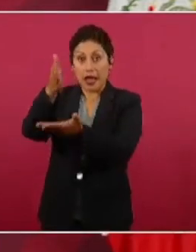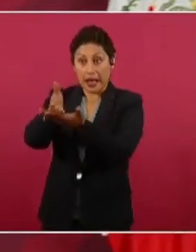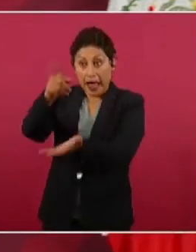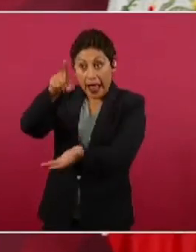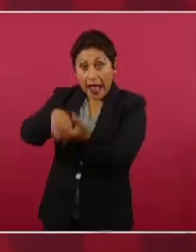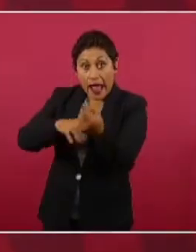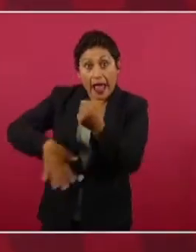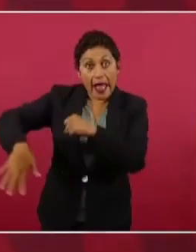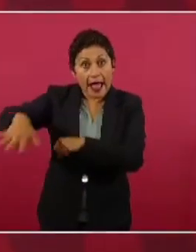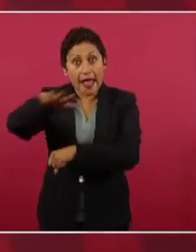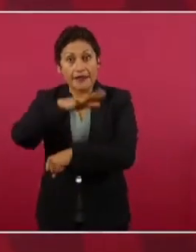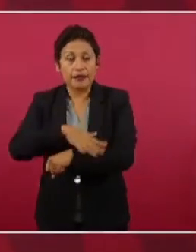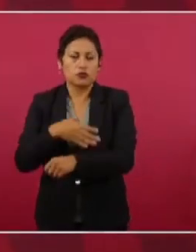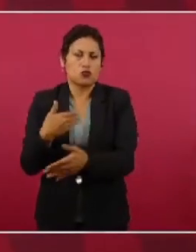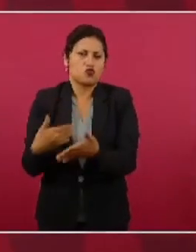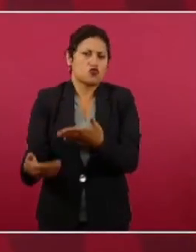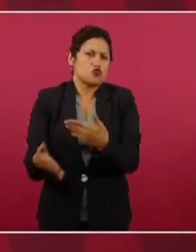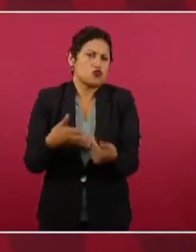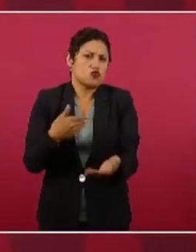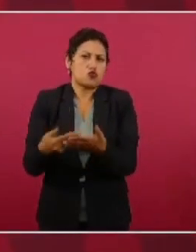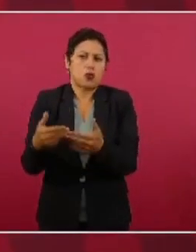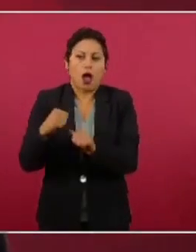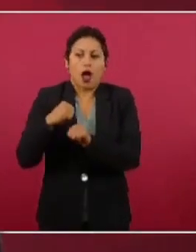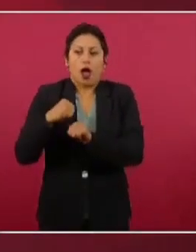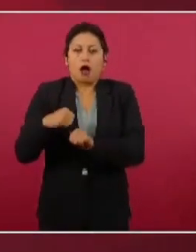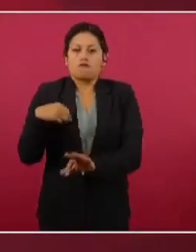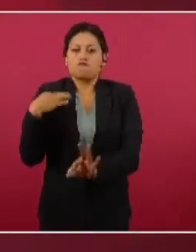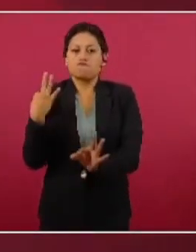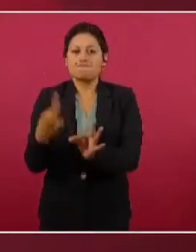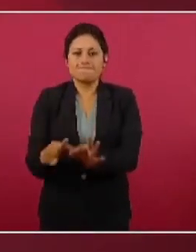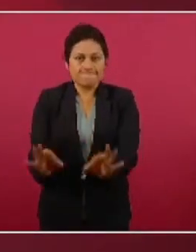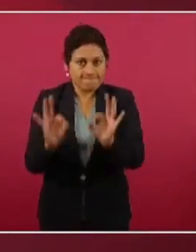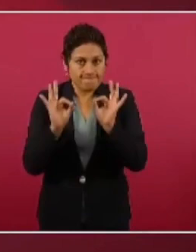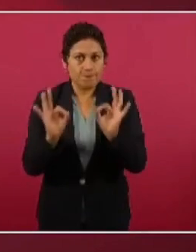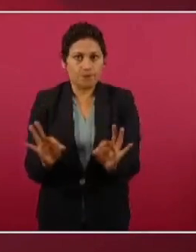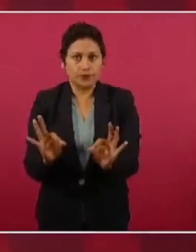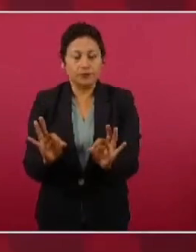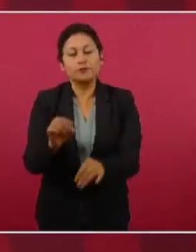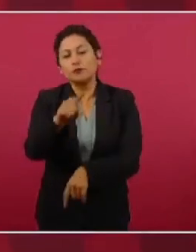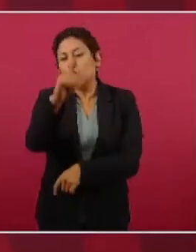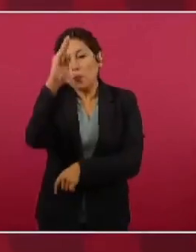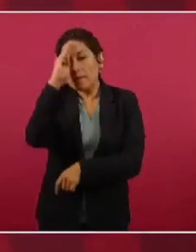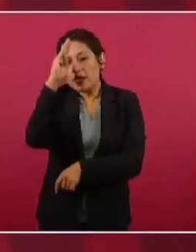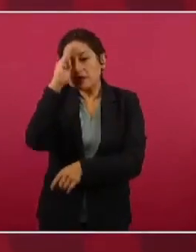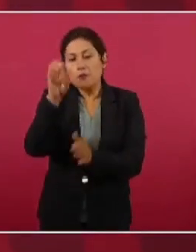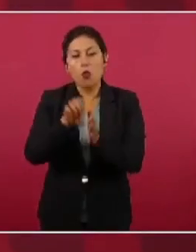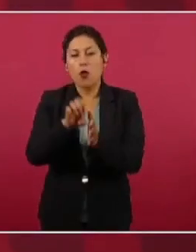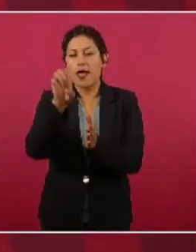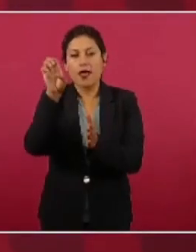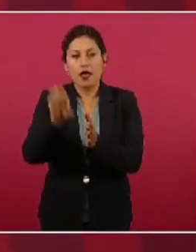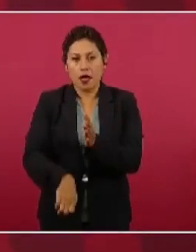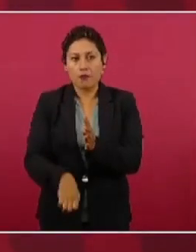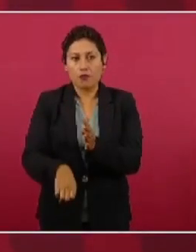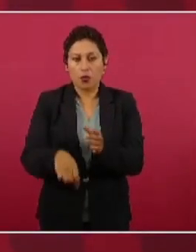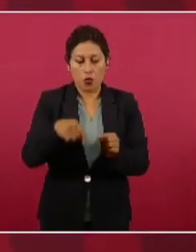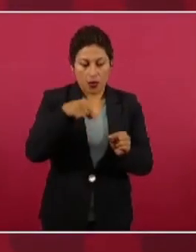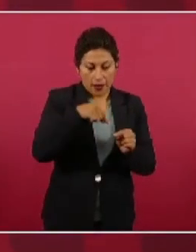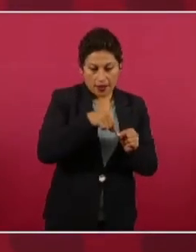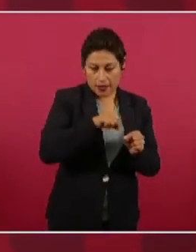está bien administrado, vamos a suponer que se hace una hora,